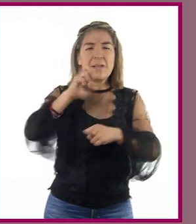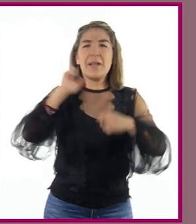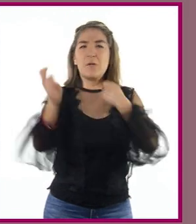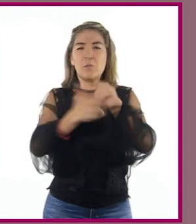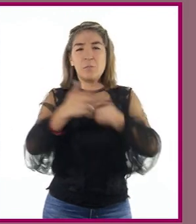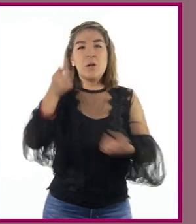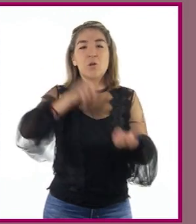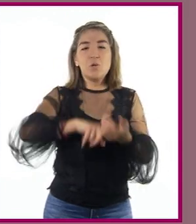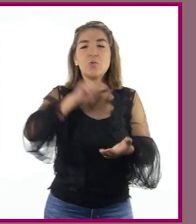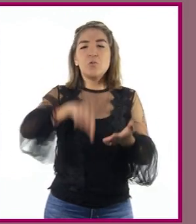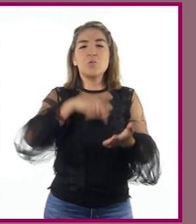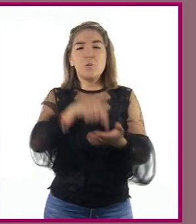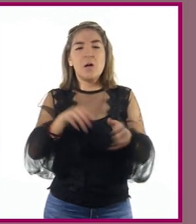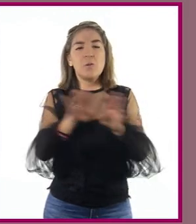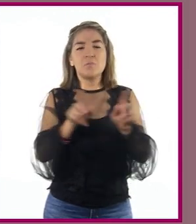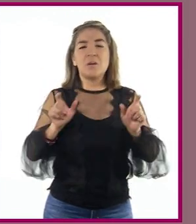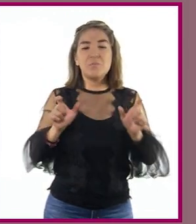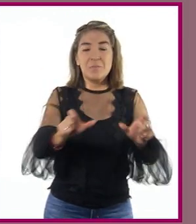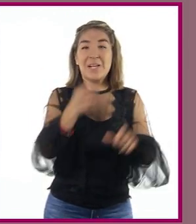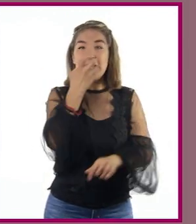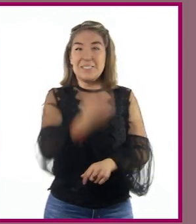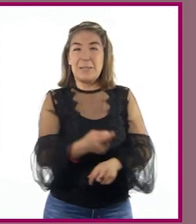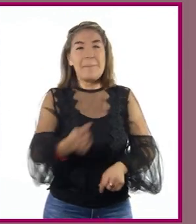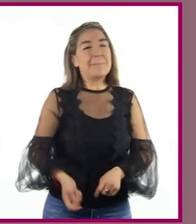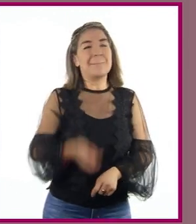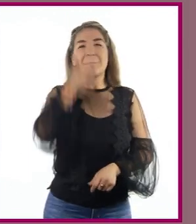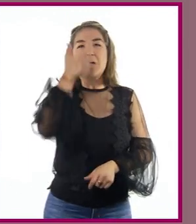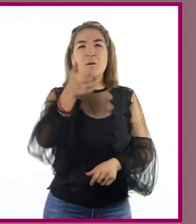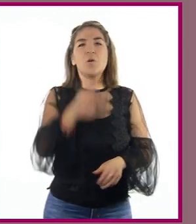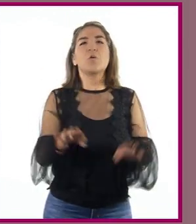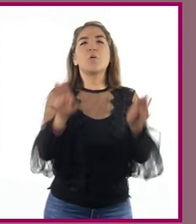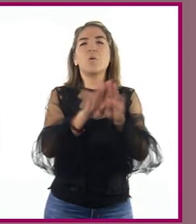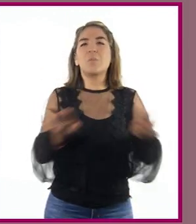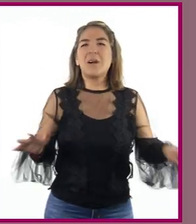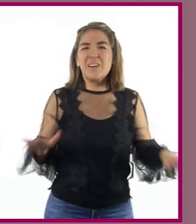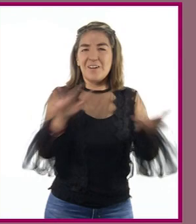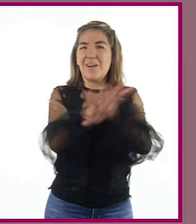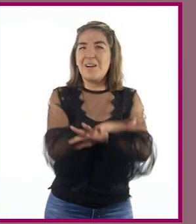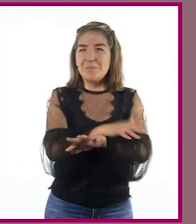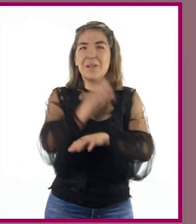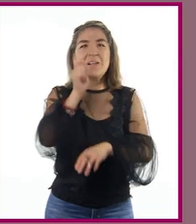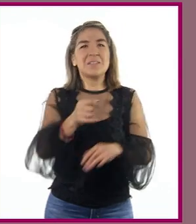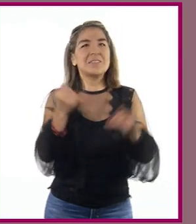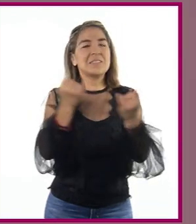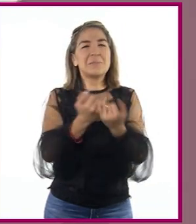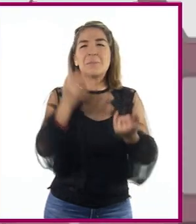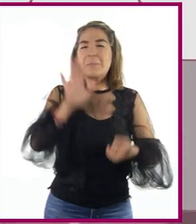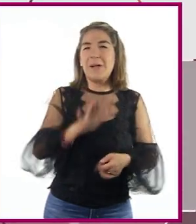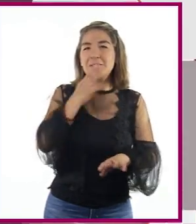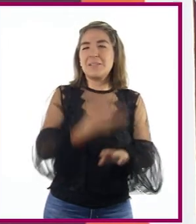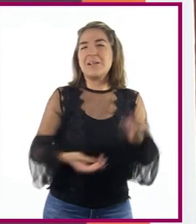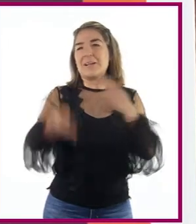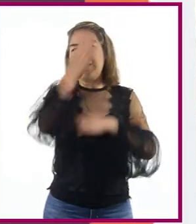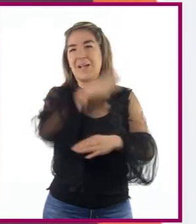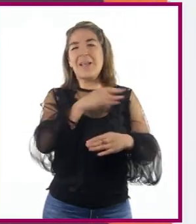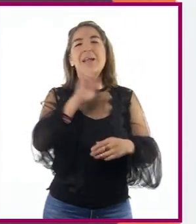interiores de Schengen. Esta fue la primera vez que sucedía algo semejante en Europa.